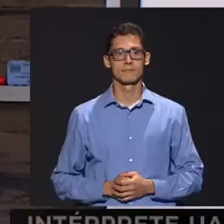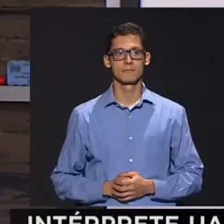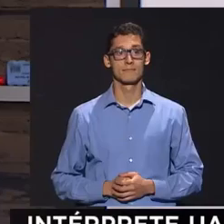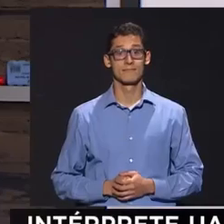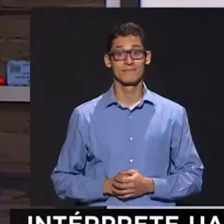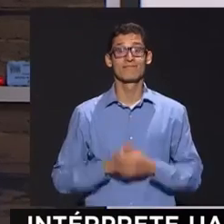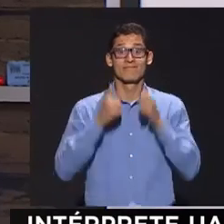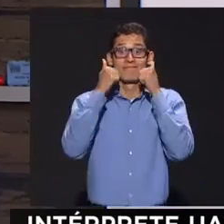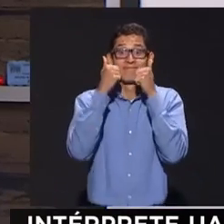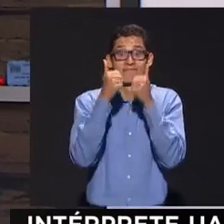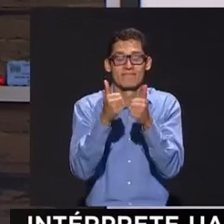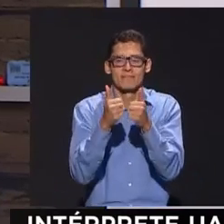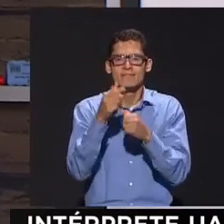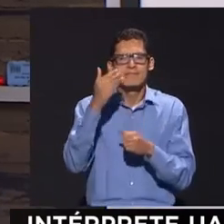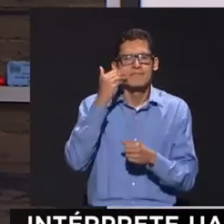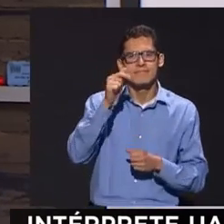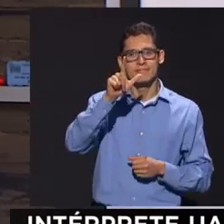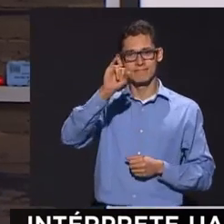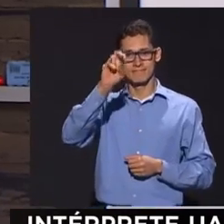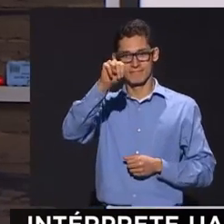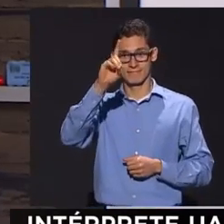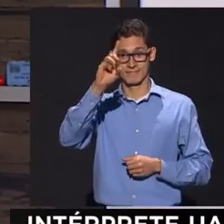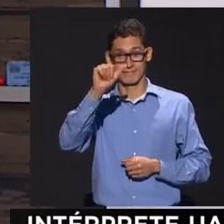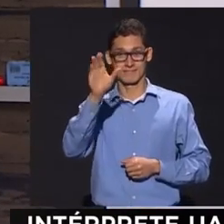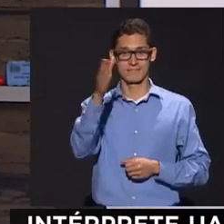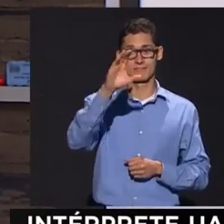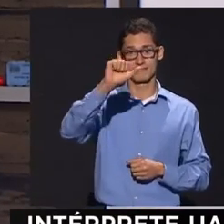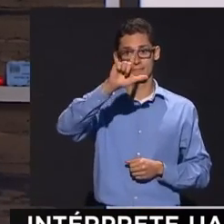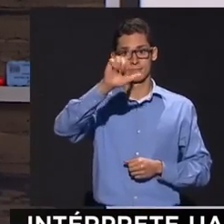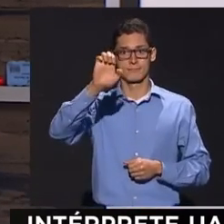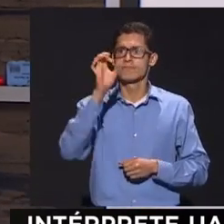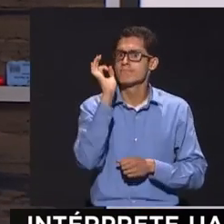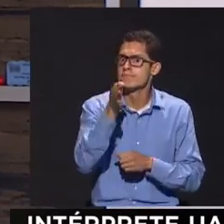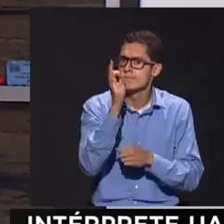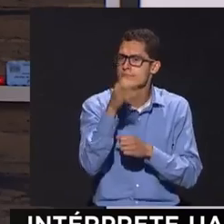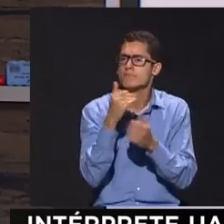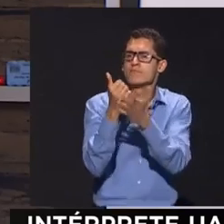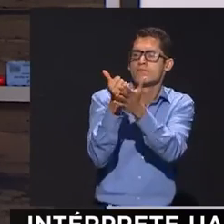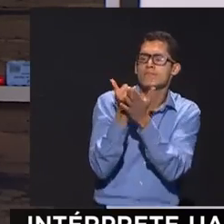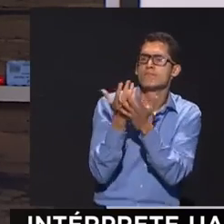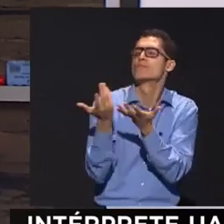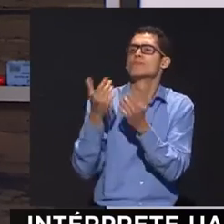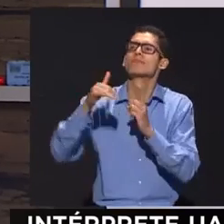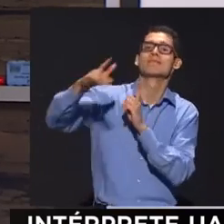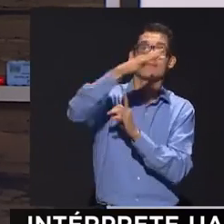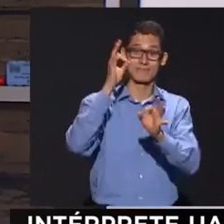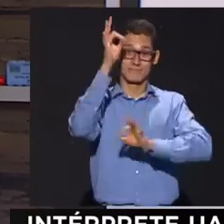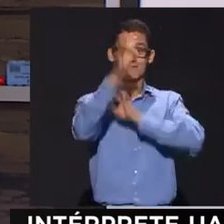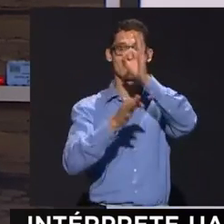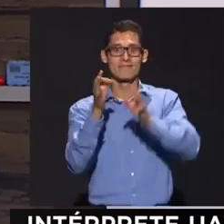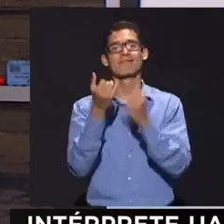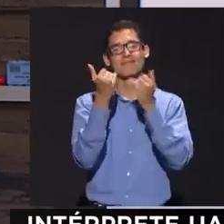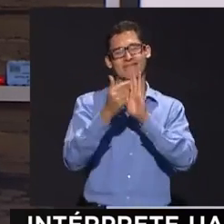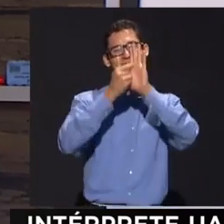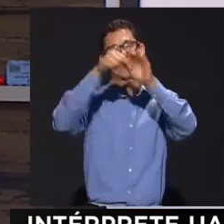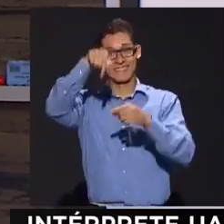bueno en linda calle siempre nos sorprende con sus mensajes para el cuidado del medio ambiente los invito entonces a que veamos que nos tiene preparado